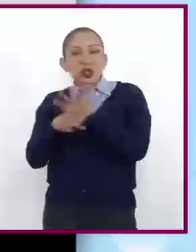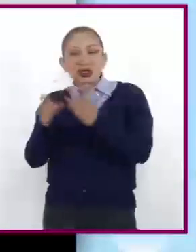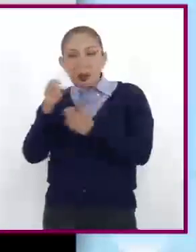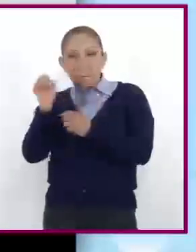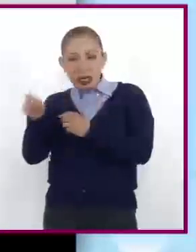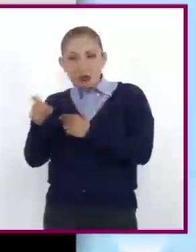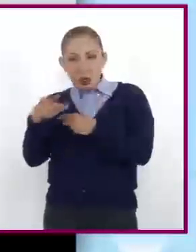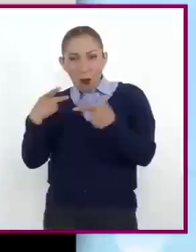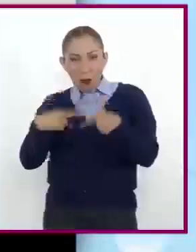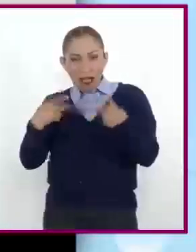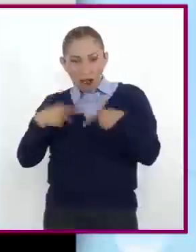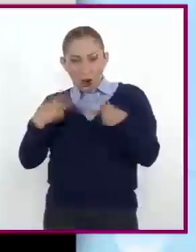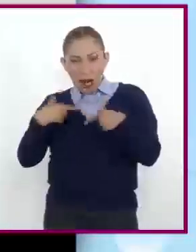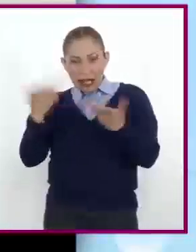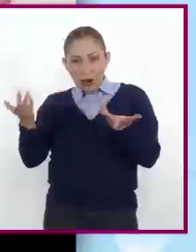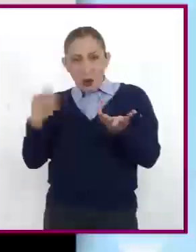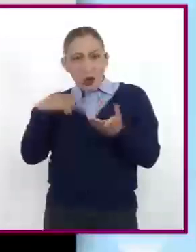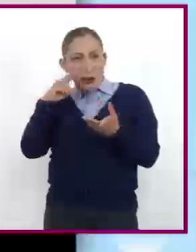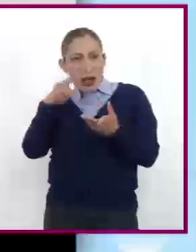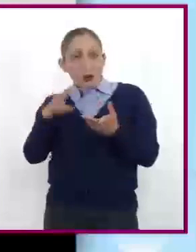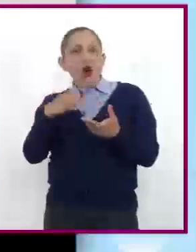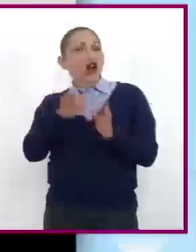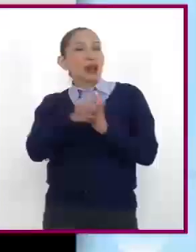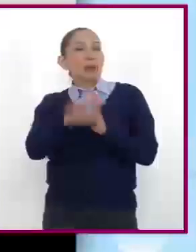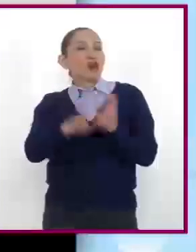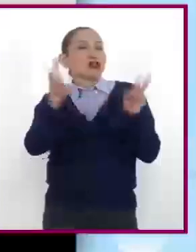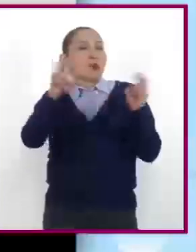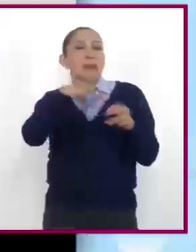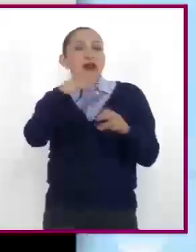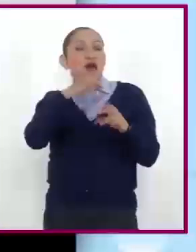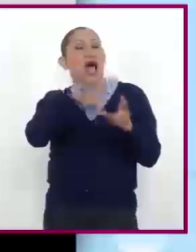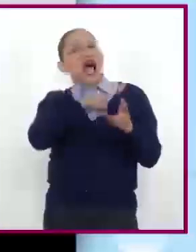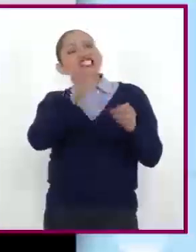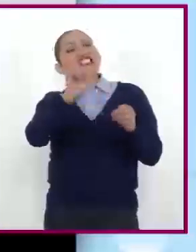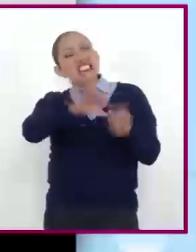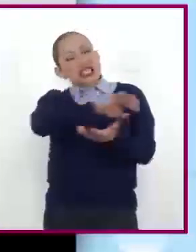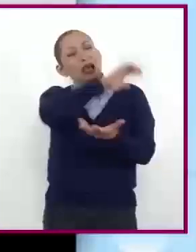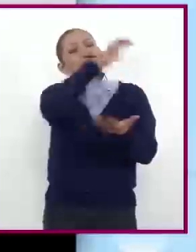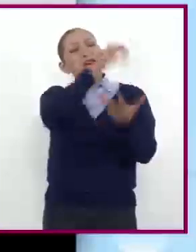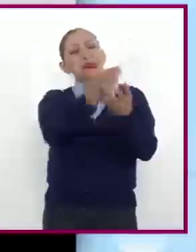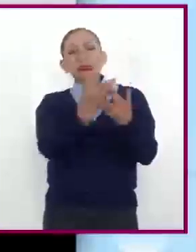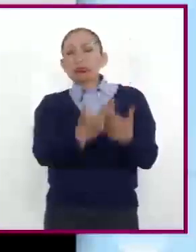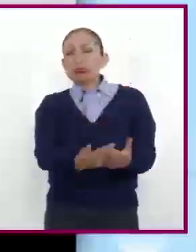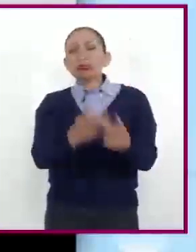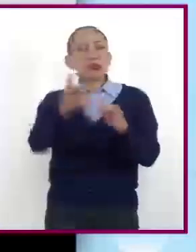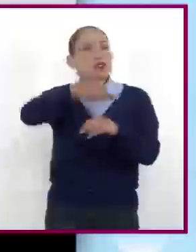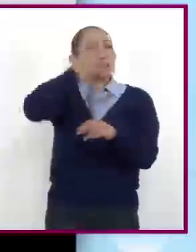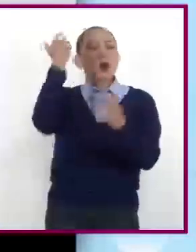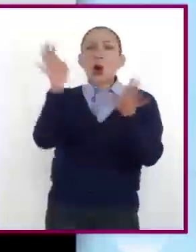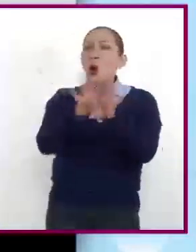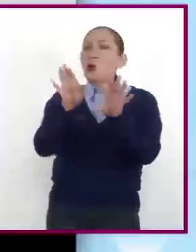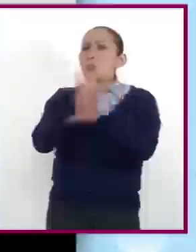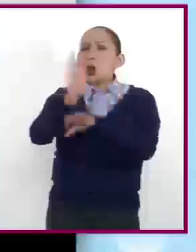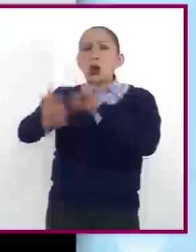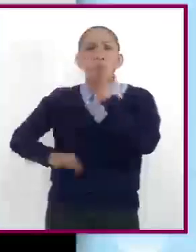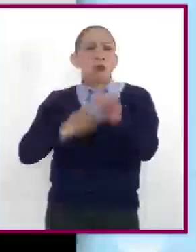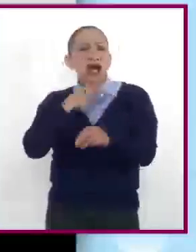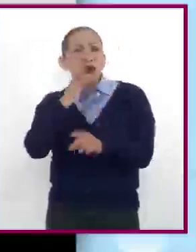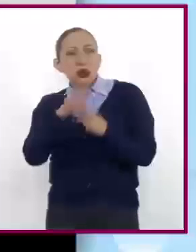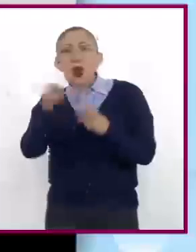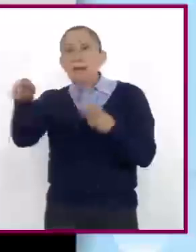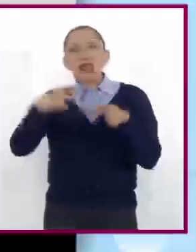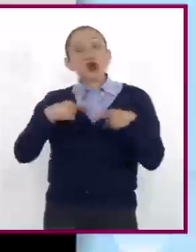circunstancias a tu público que te está escuchando. Por ejemplo, la basura. Se ha hablado de que hay acumulación de basura, de que no se sabe qué hacer con ella, de que la gente tiene